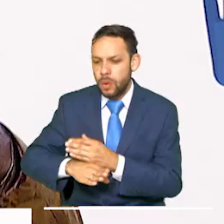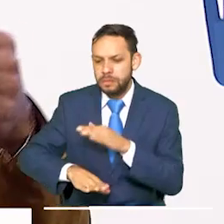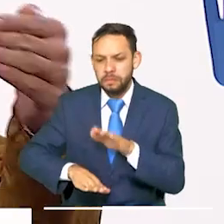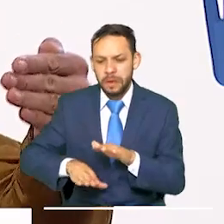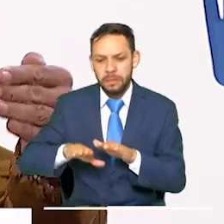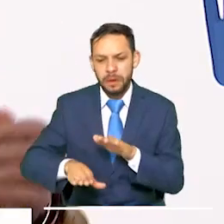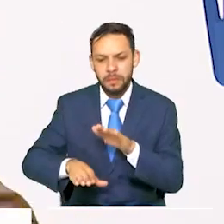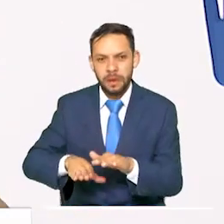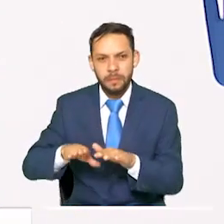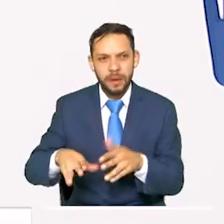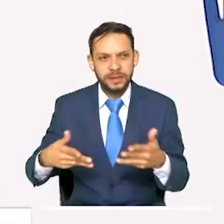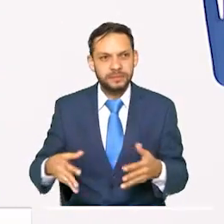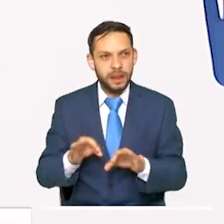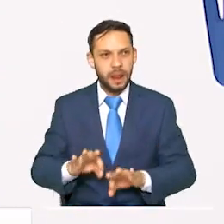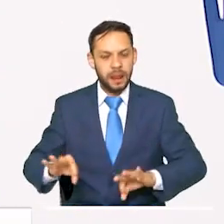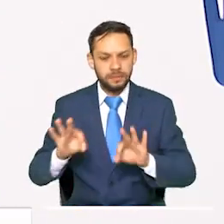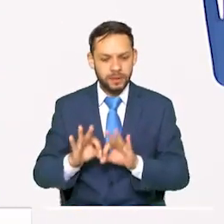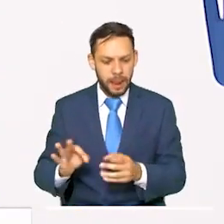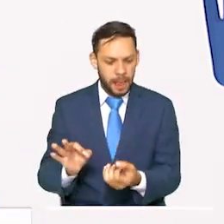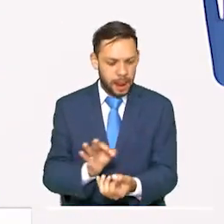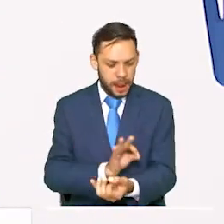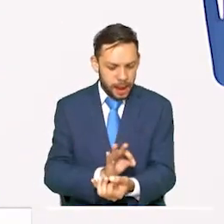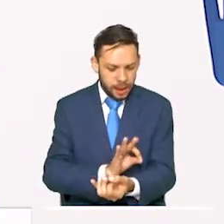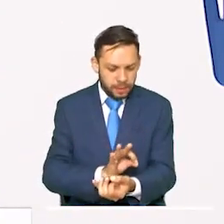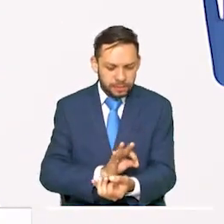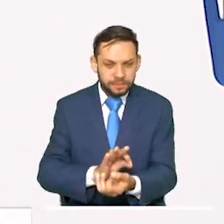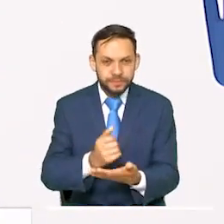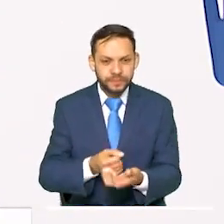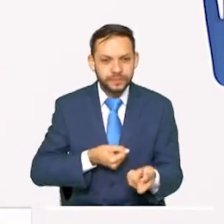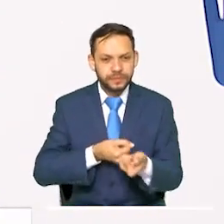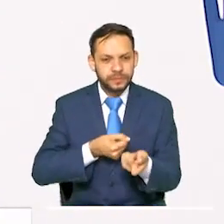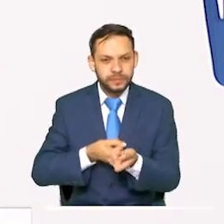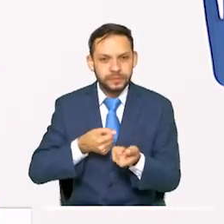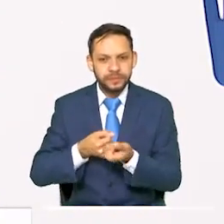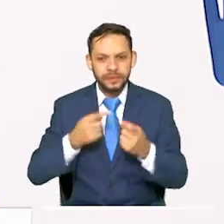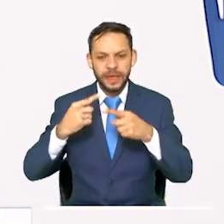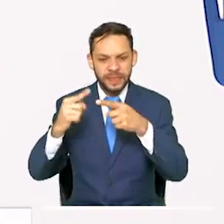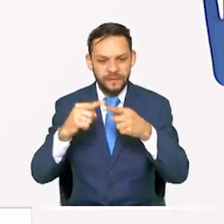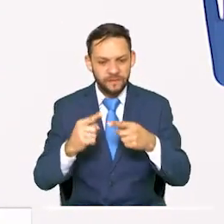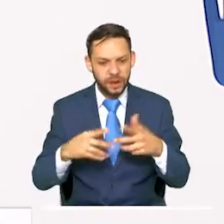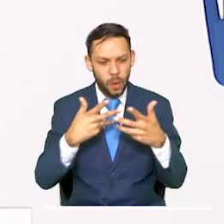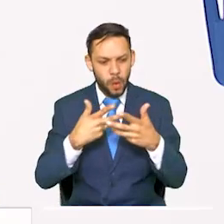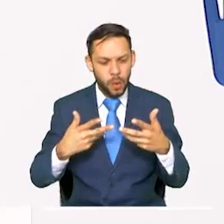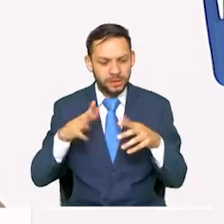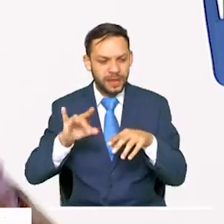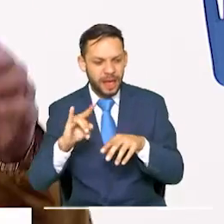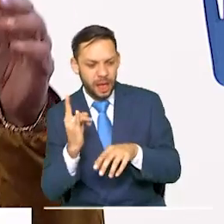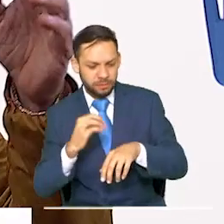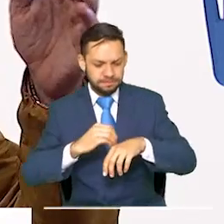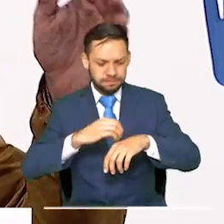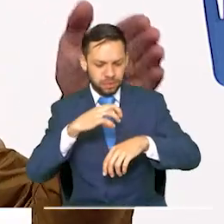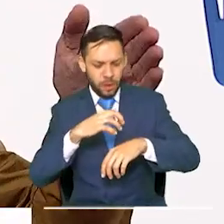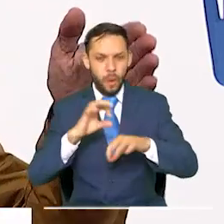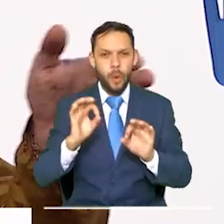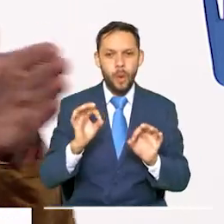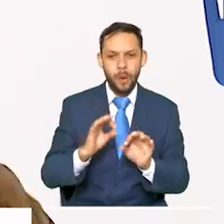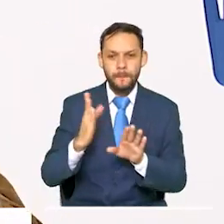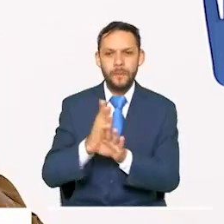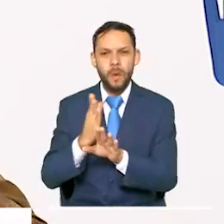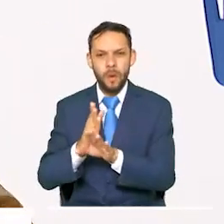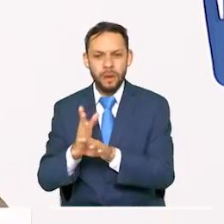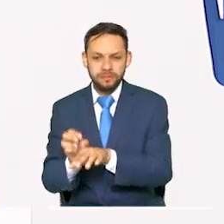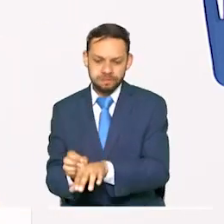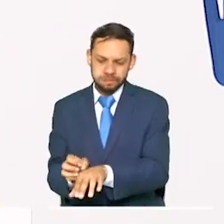es colesterol y triglicérido, y otra en factores de inflamación, midiendo los estados inflamatorios antes